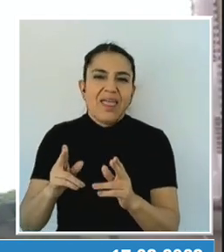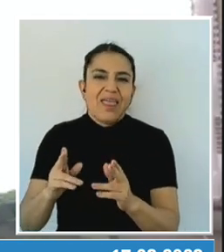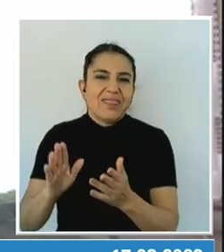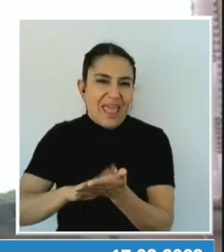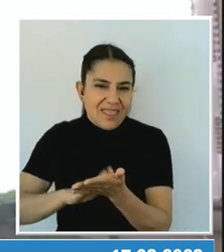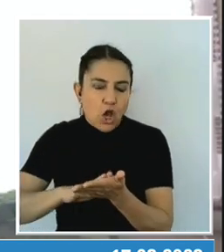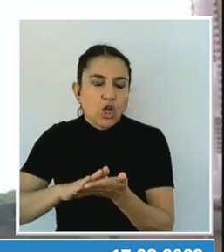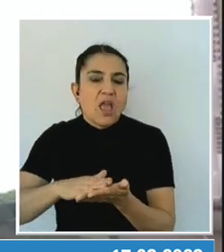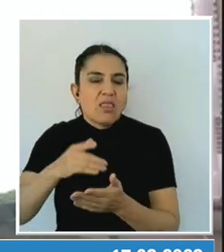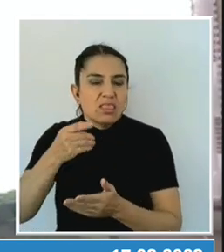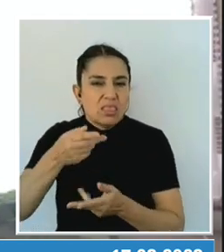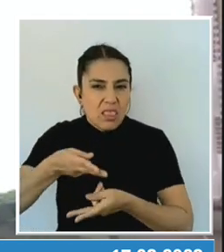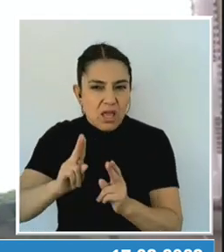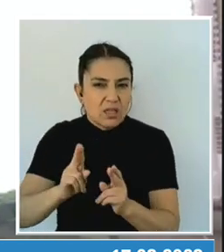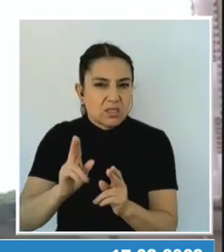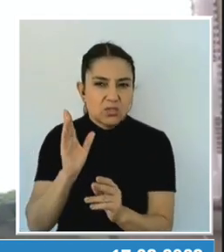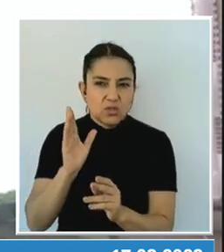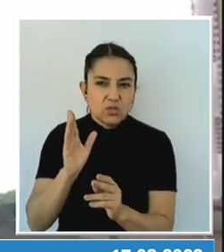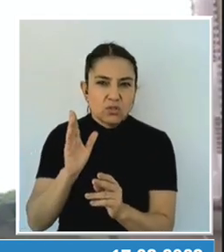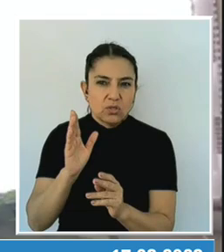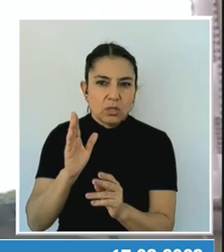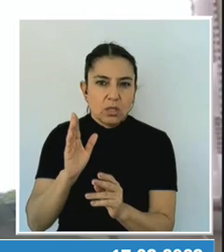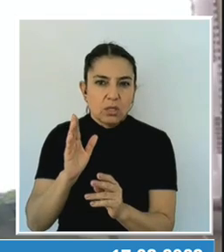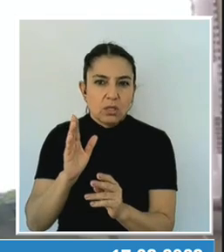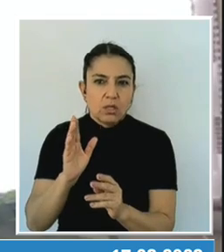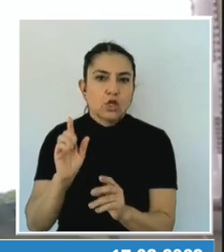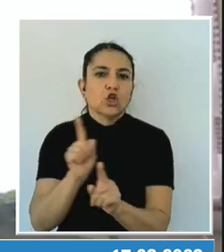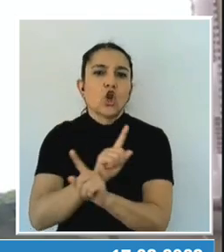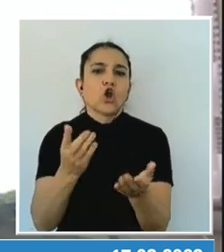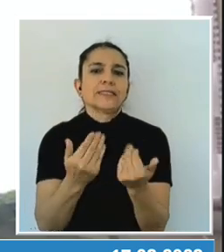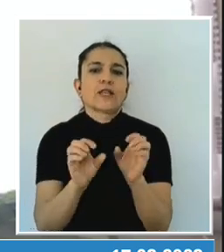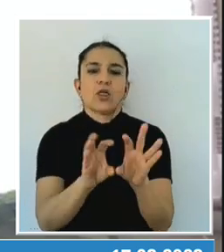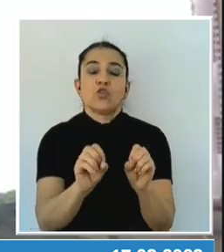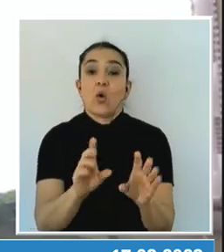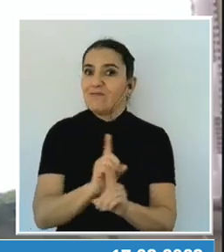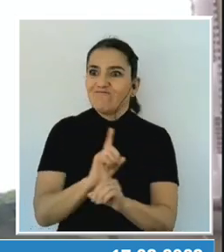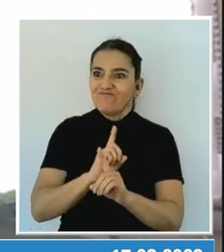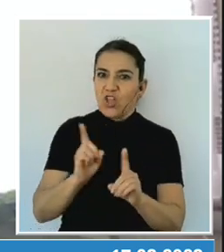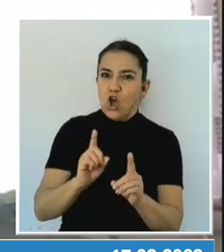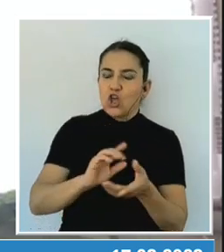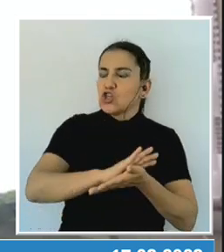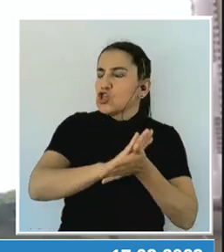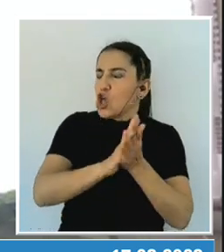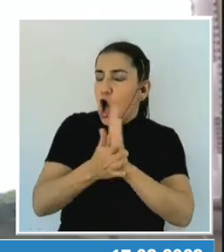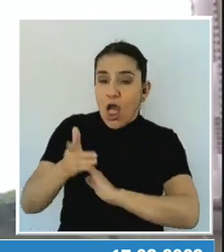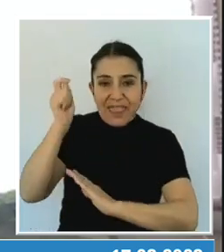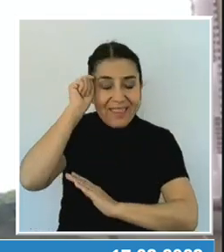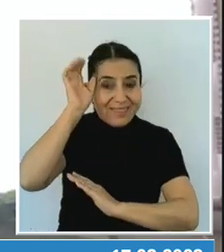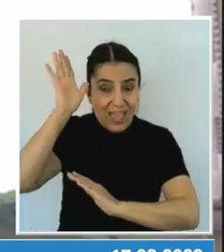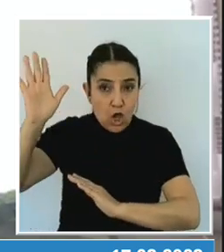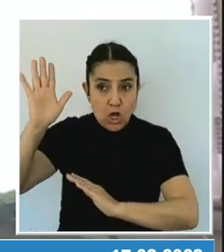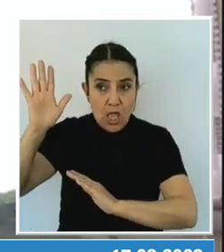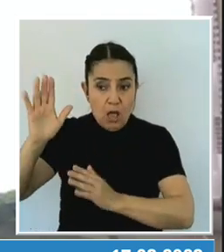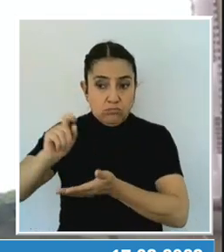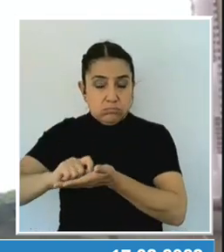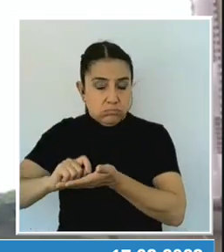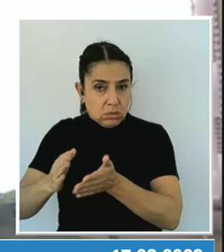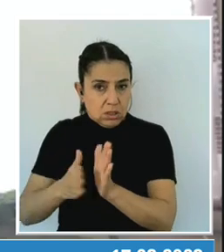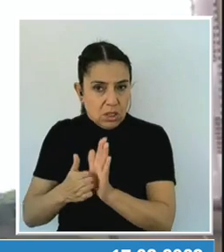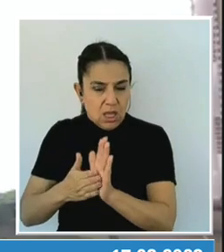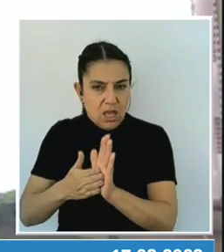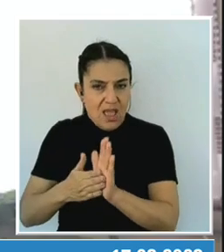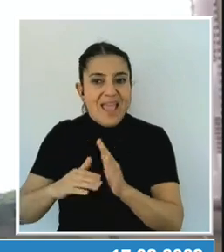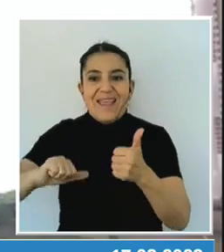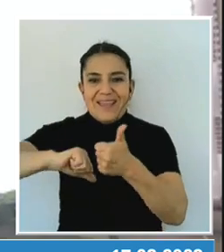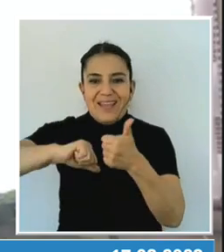diga que no hay que educar. Al contrario, toda la teoría de género presupone educar, resocializar. Lo